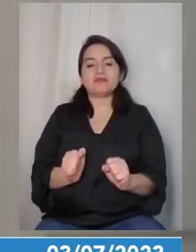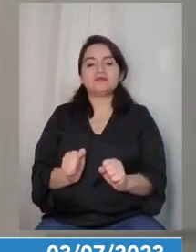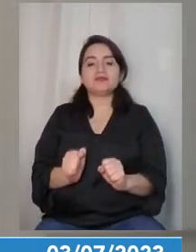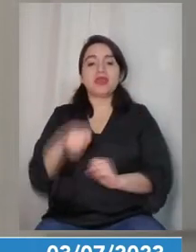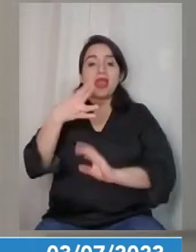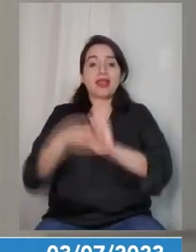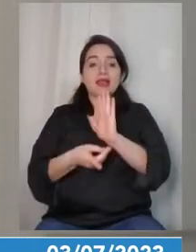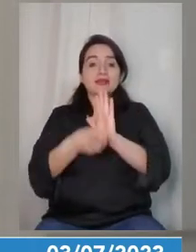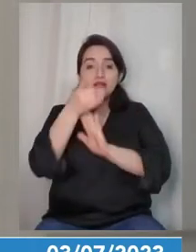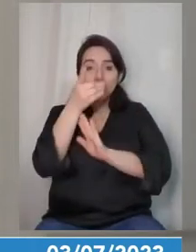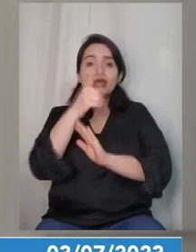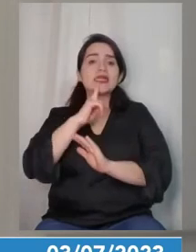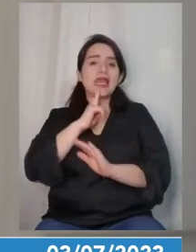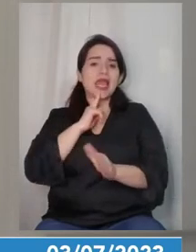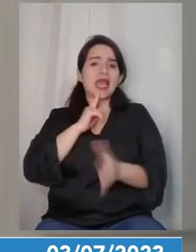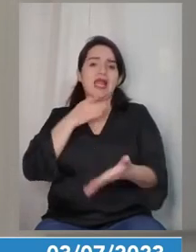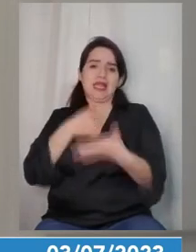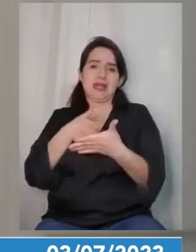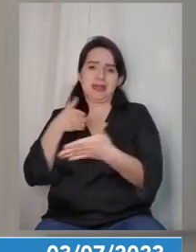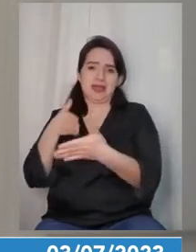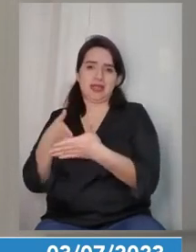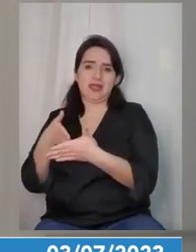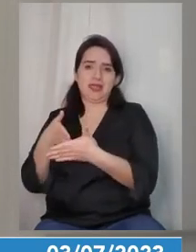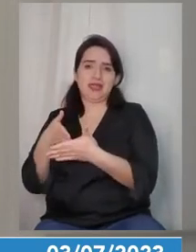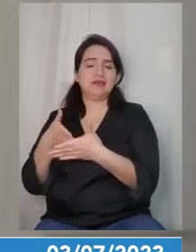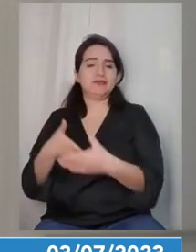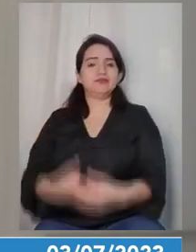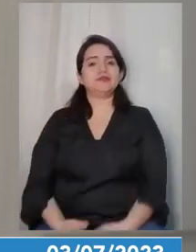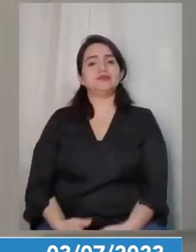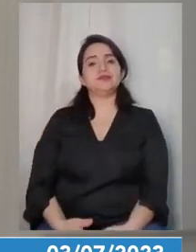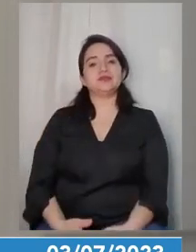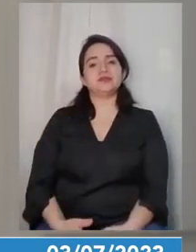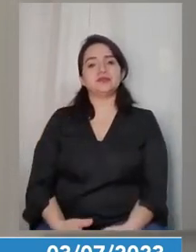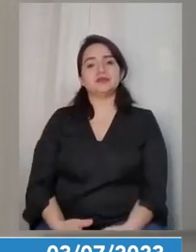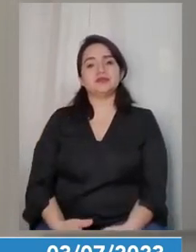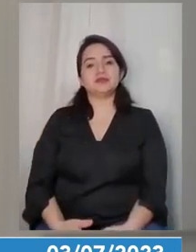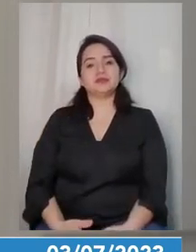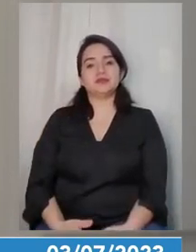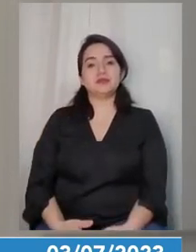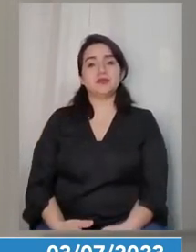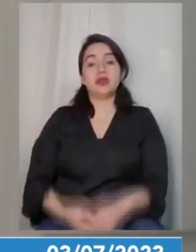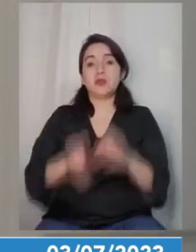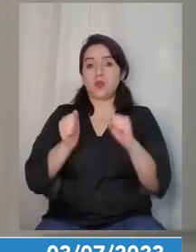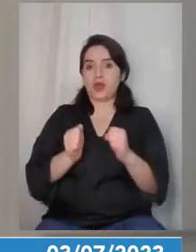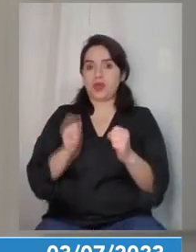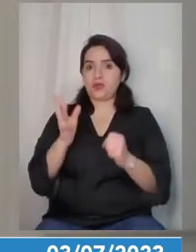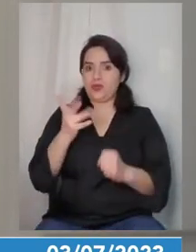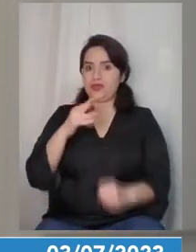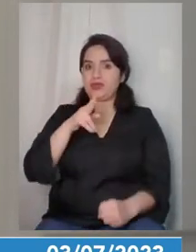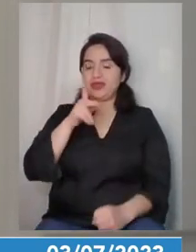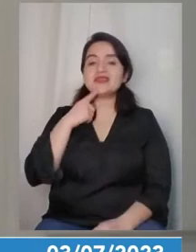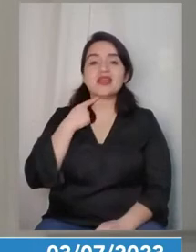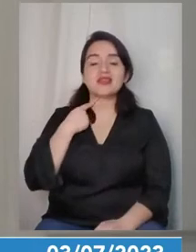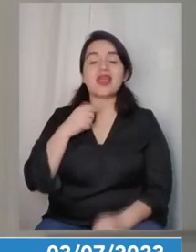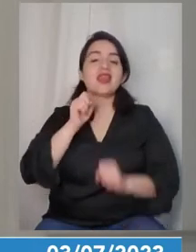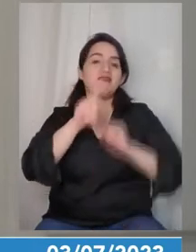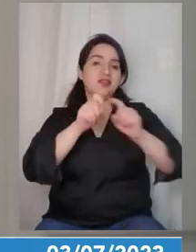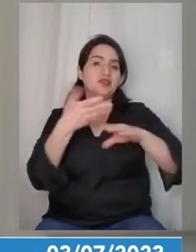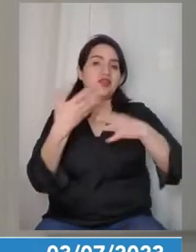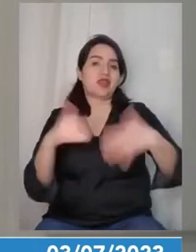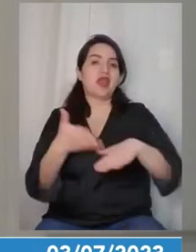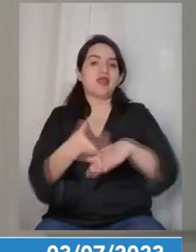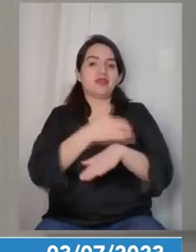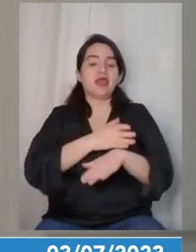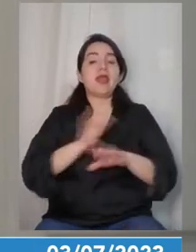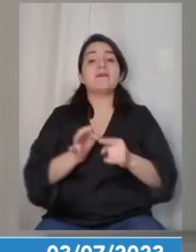ese límite, ¿no es cierto? Puede ser súper interesante. La Defensoría, que ya me mencioné, los principios de derecho ambiental, que hay